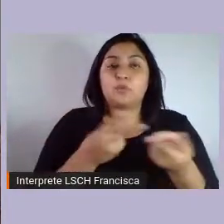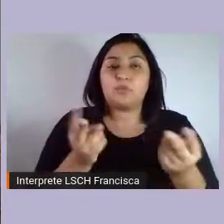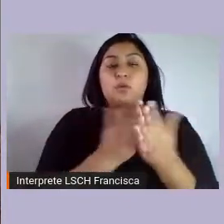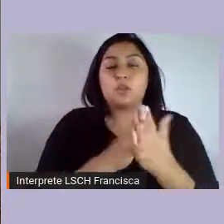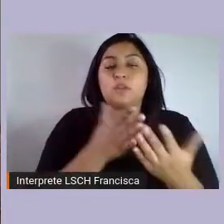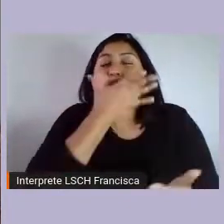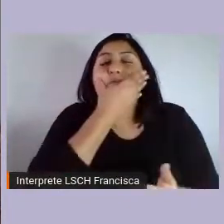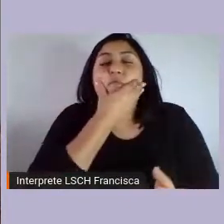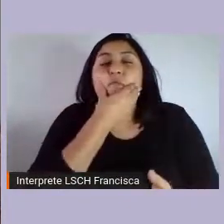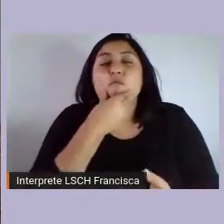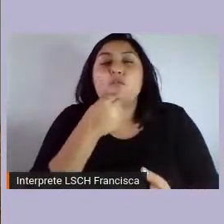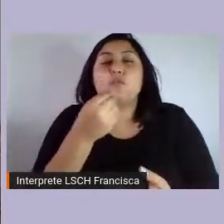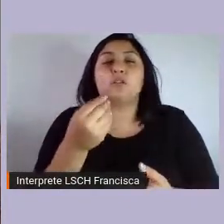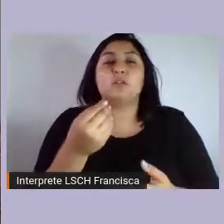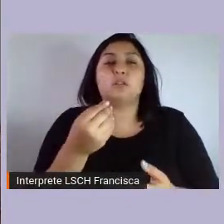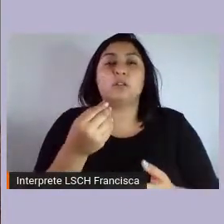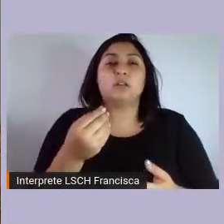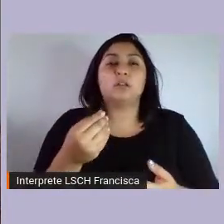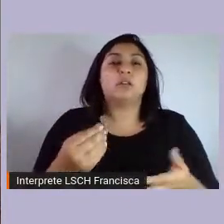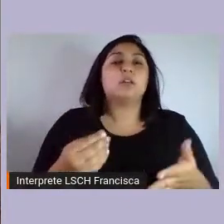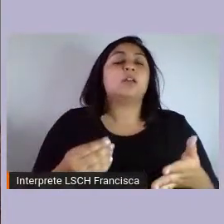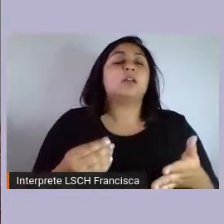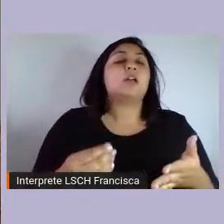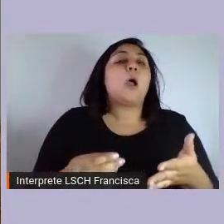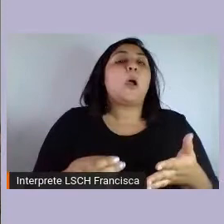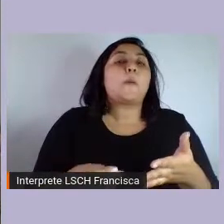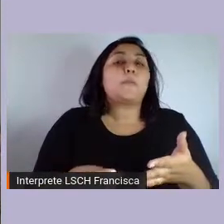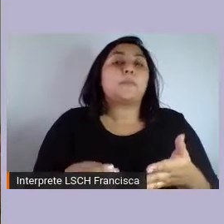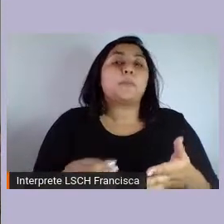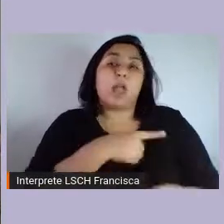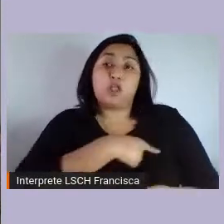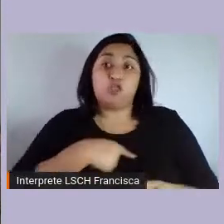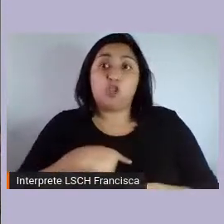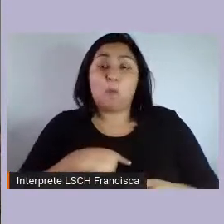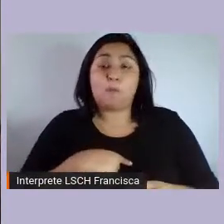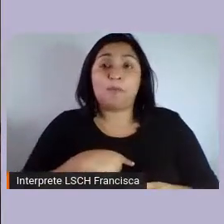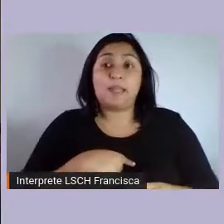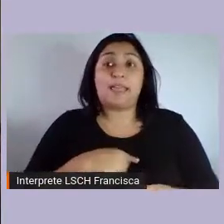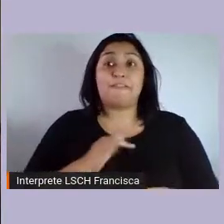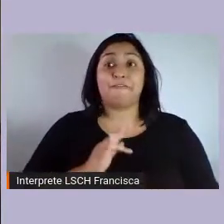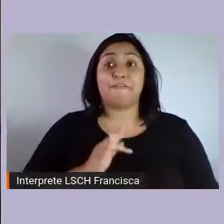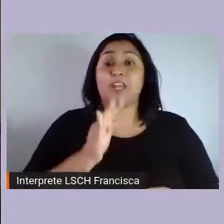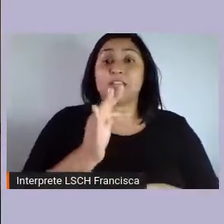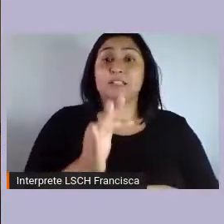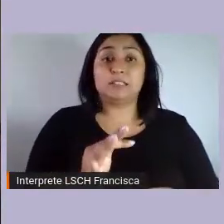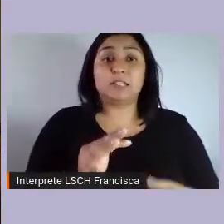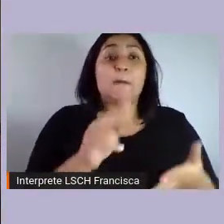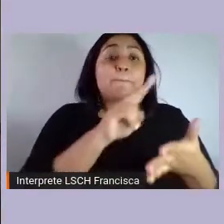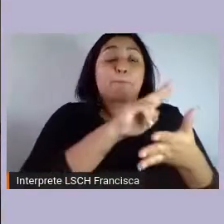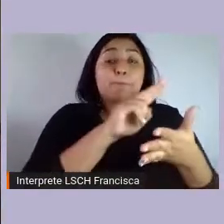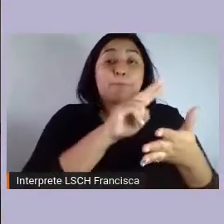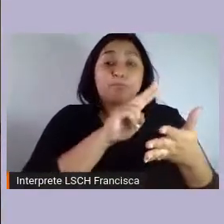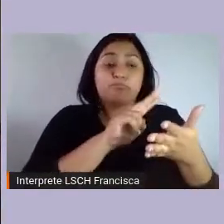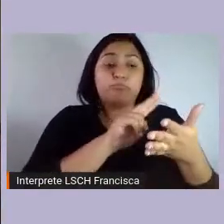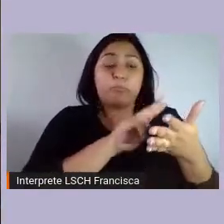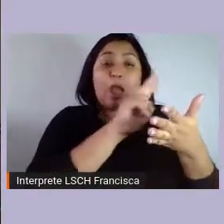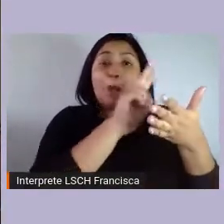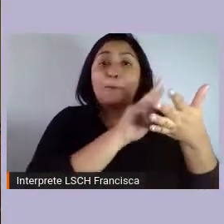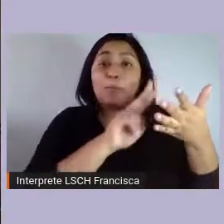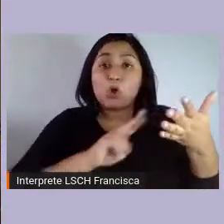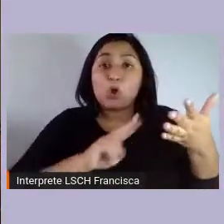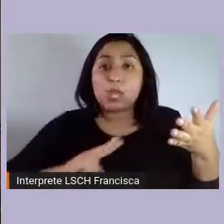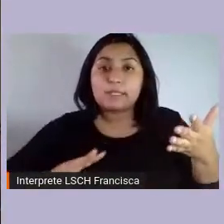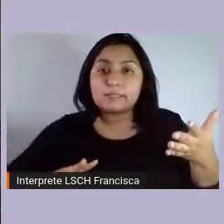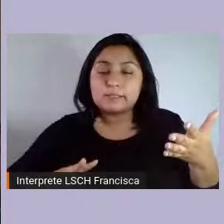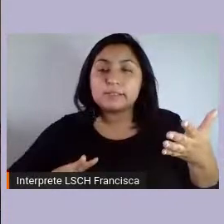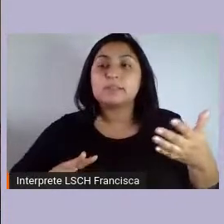que es Poésie populaire de Sand, en donde comparte algunas canciones de